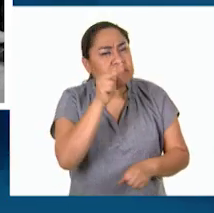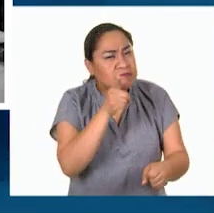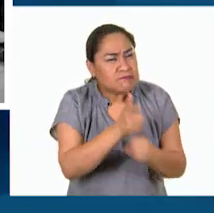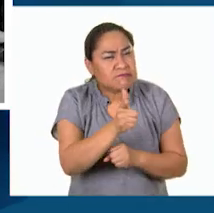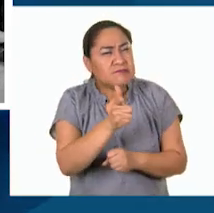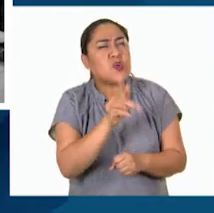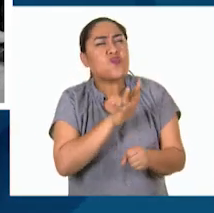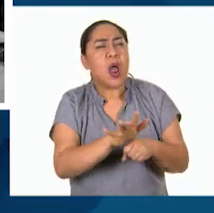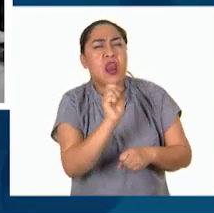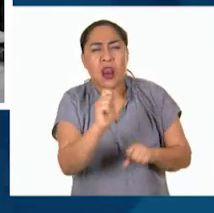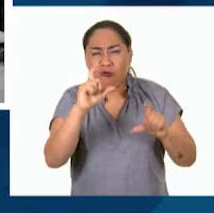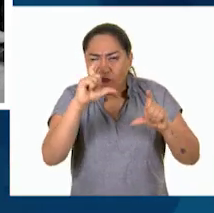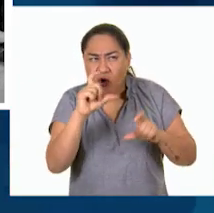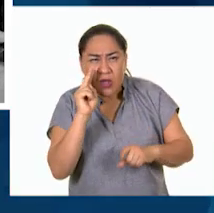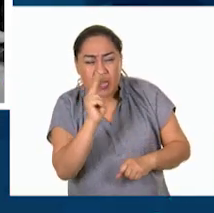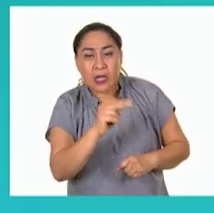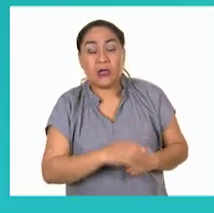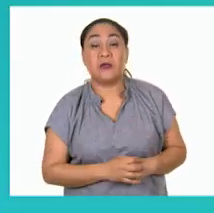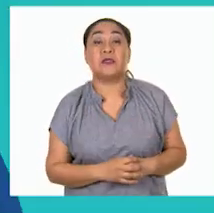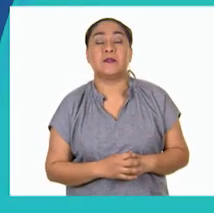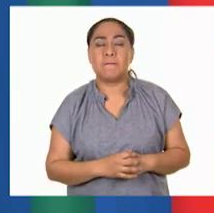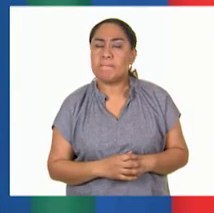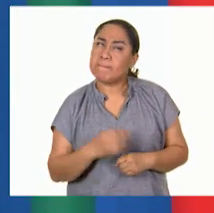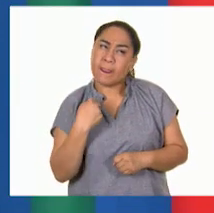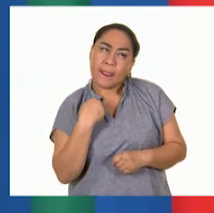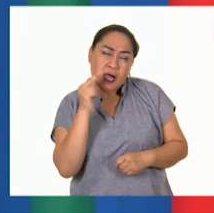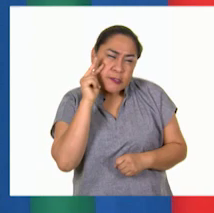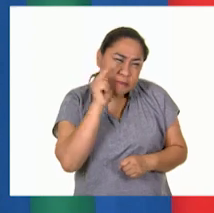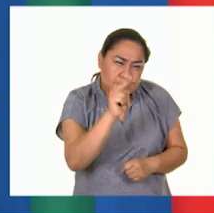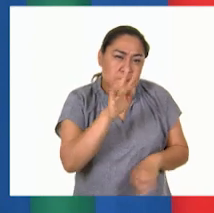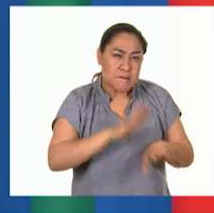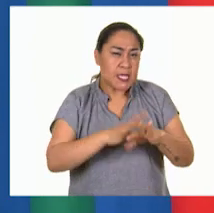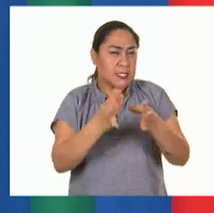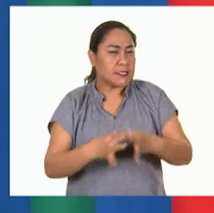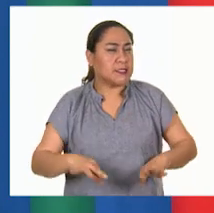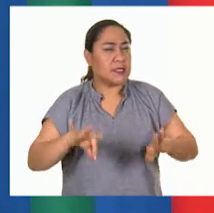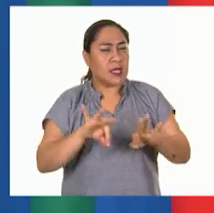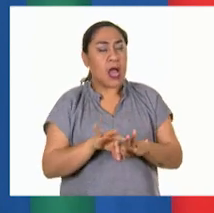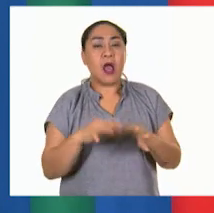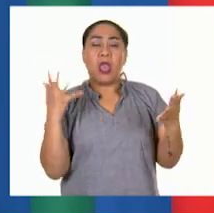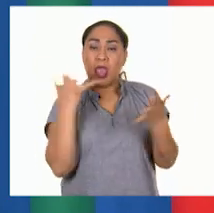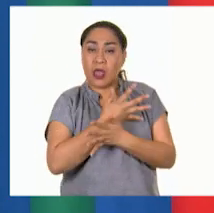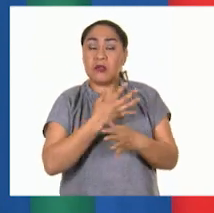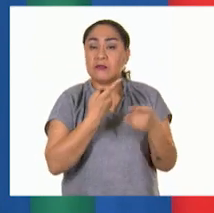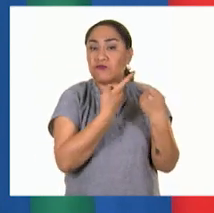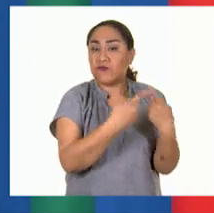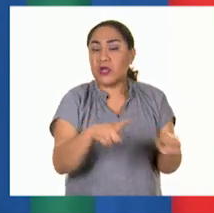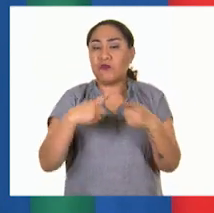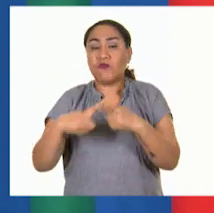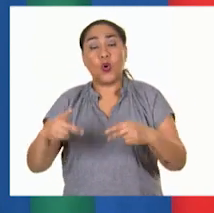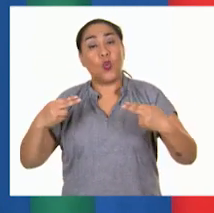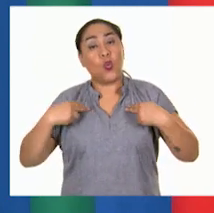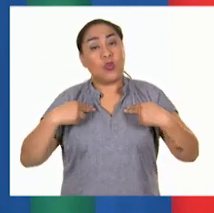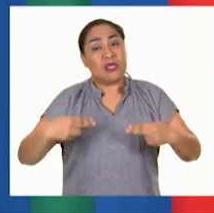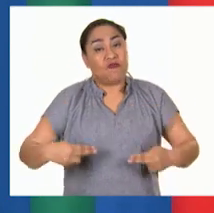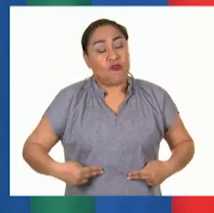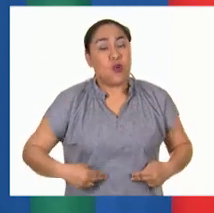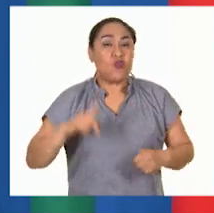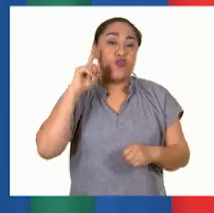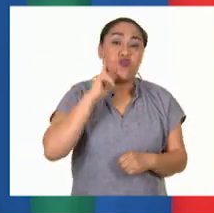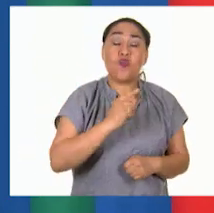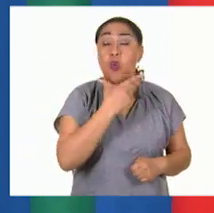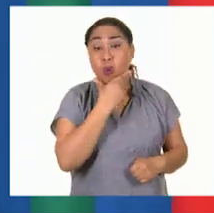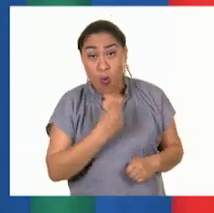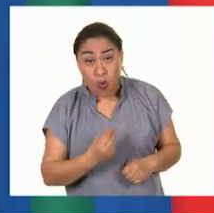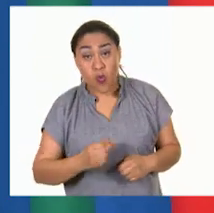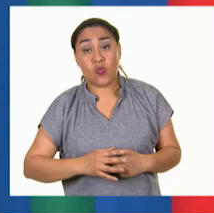puedes resaltar, Jenny? Lo más sobresaliente, creo yo, es la diferencia entre los uniformes de las mujeres y de los